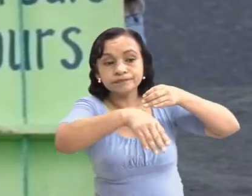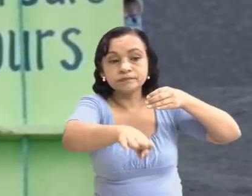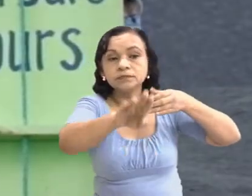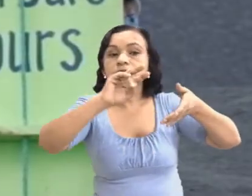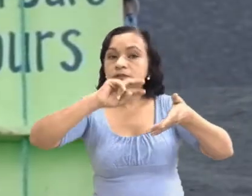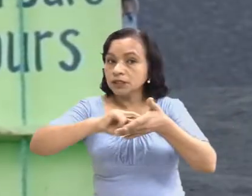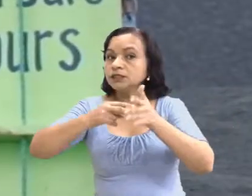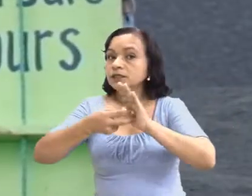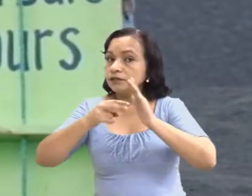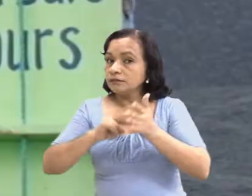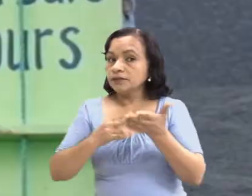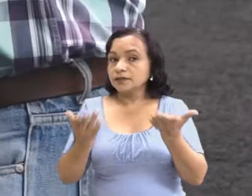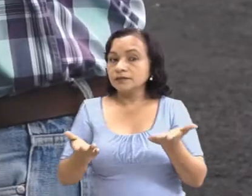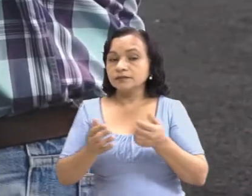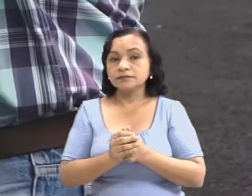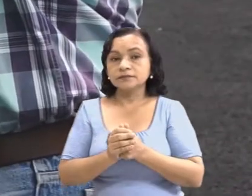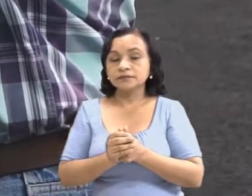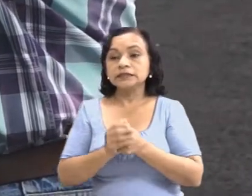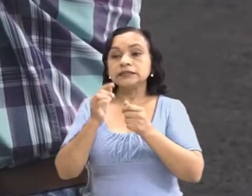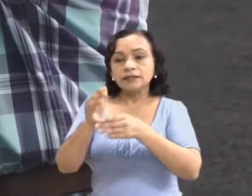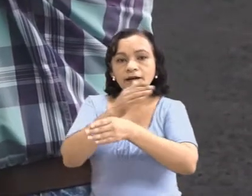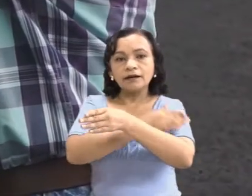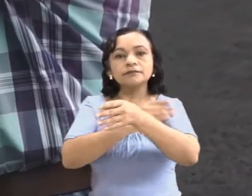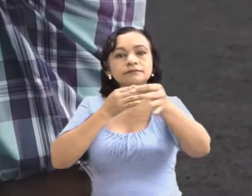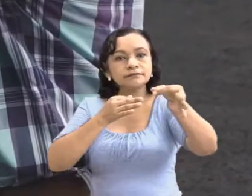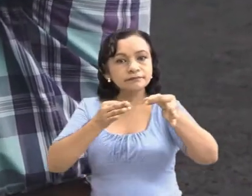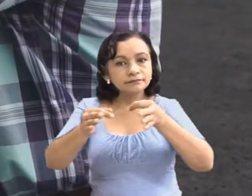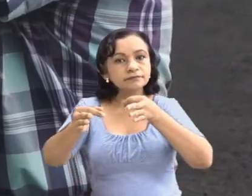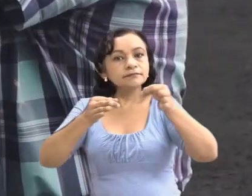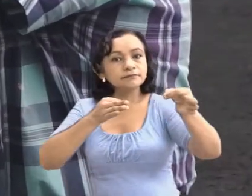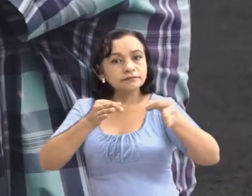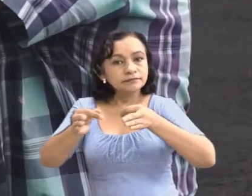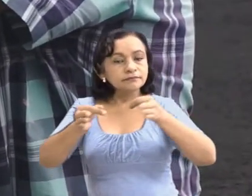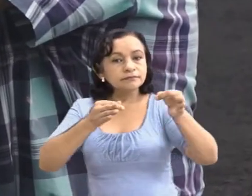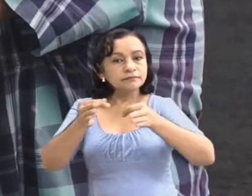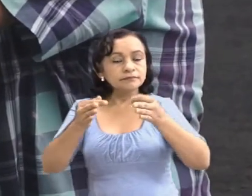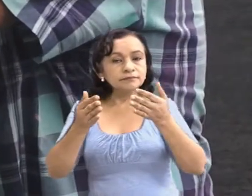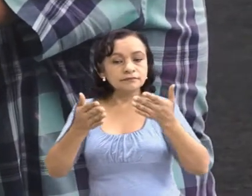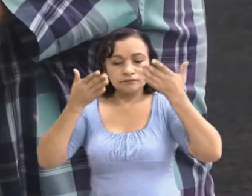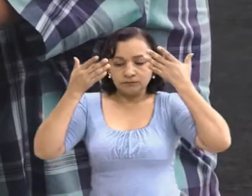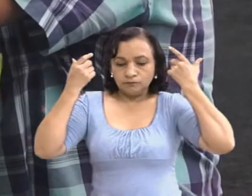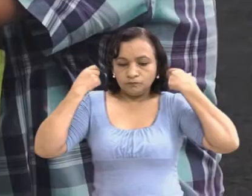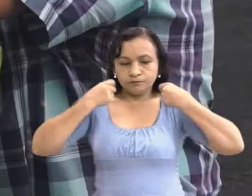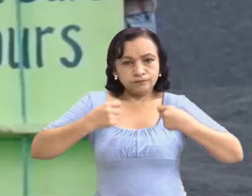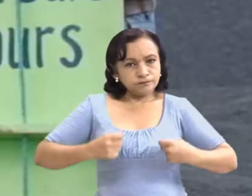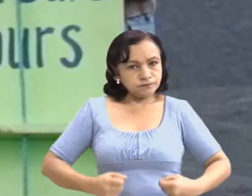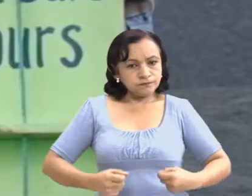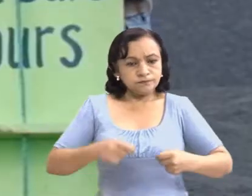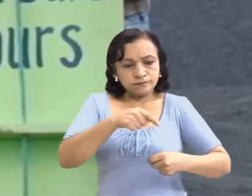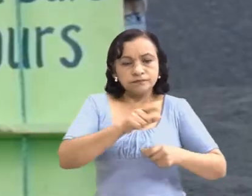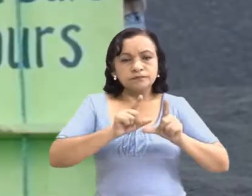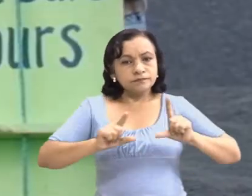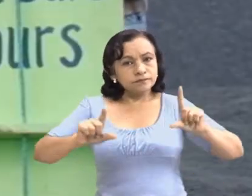Y también decimos y los preparamos para que vengan con trajes adecuados